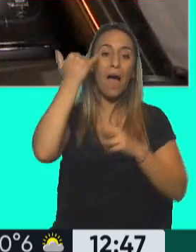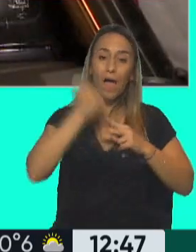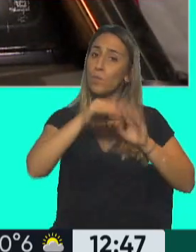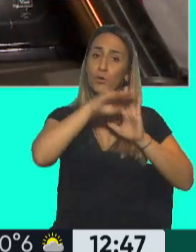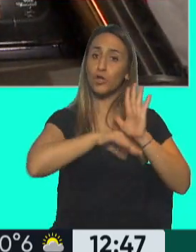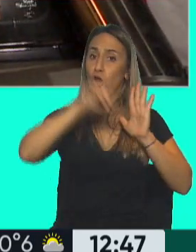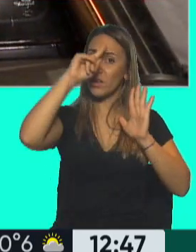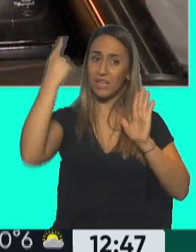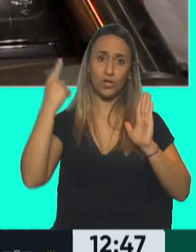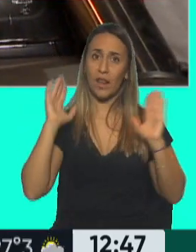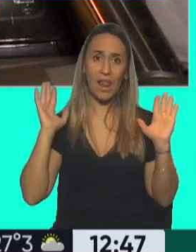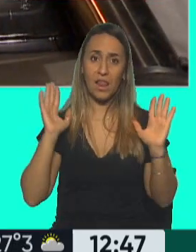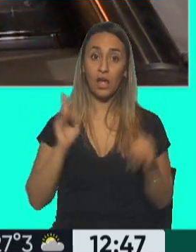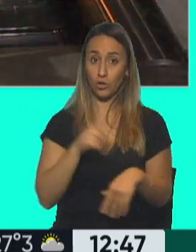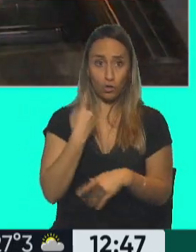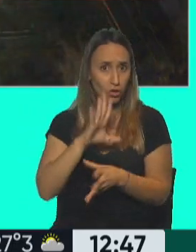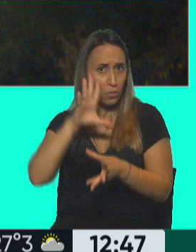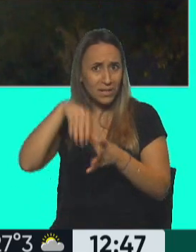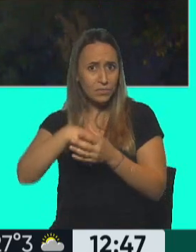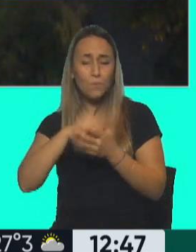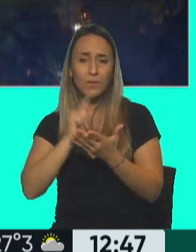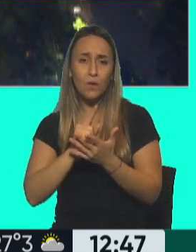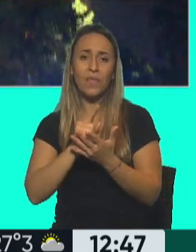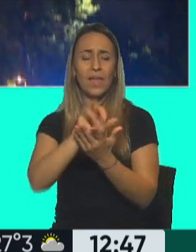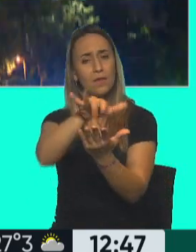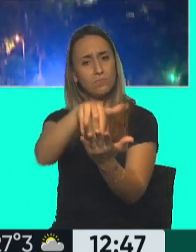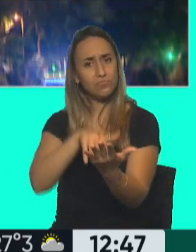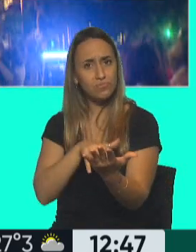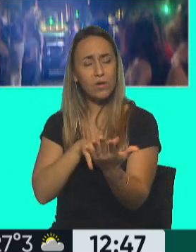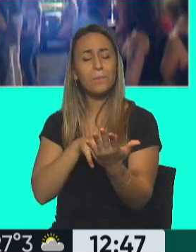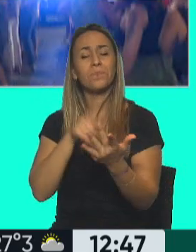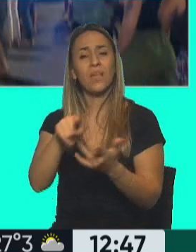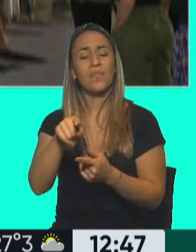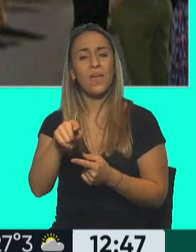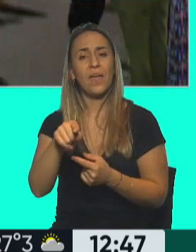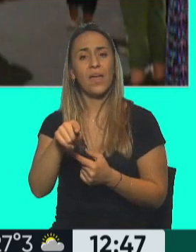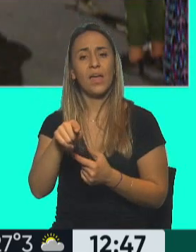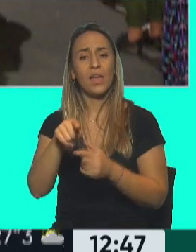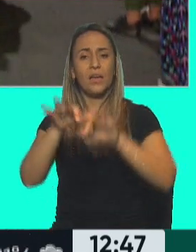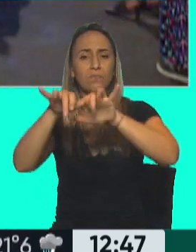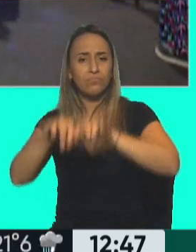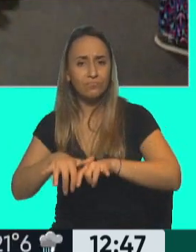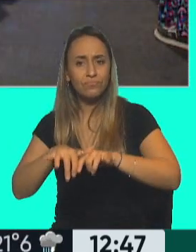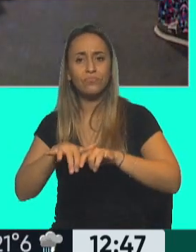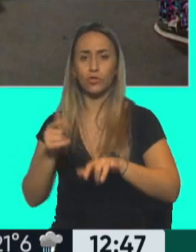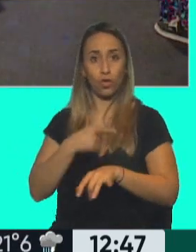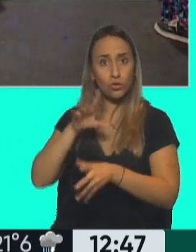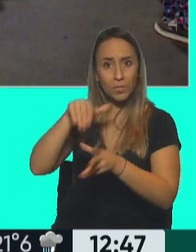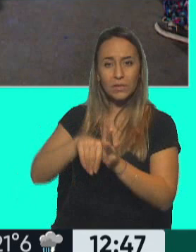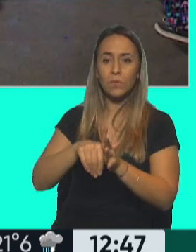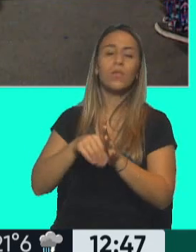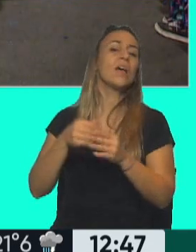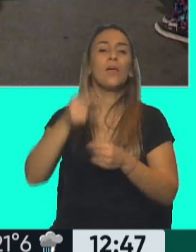el cual participamos en su redacción, el ADF, la Defensoría, que es cómo deben actuar las fuerzas de seguridad